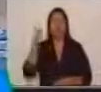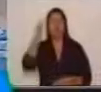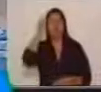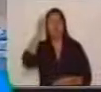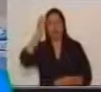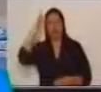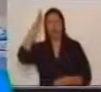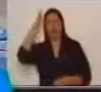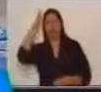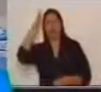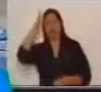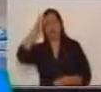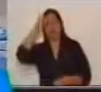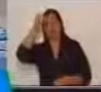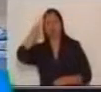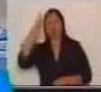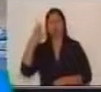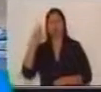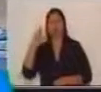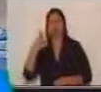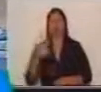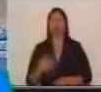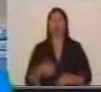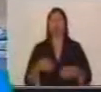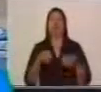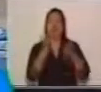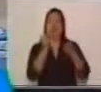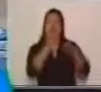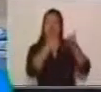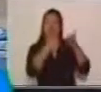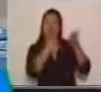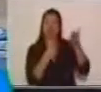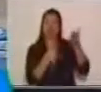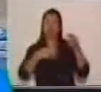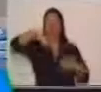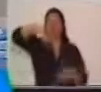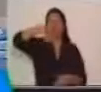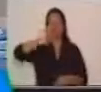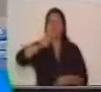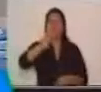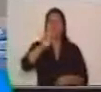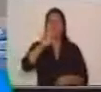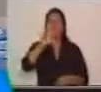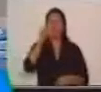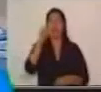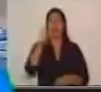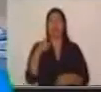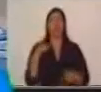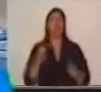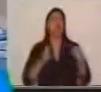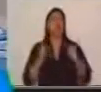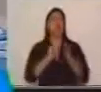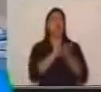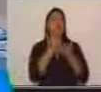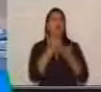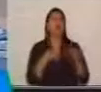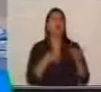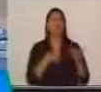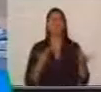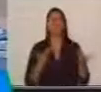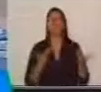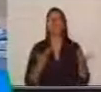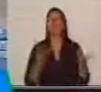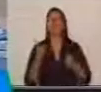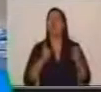novela española. Él es el autor. ¿De qué obra literaria es autor Miguel de Cervantes?